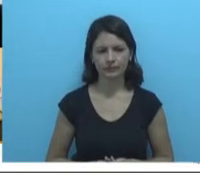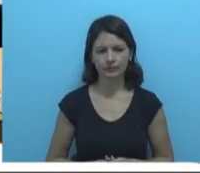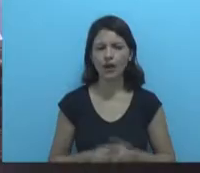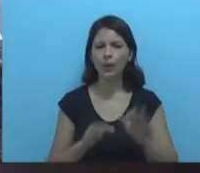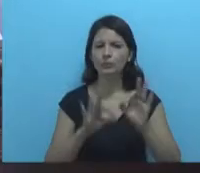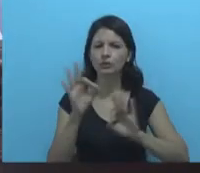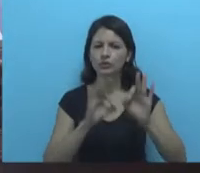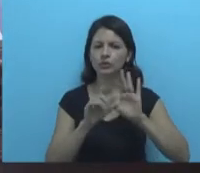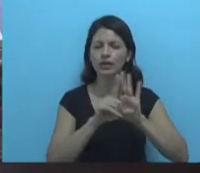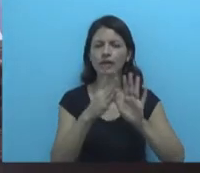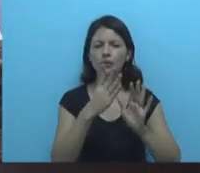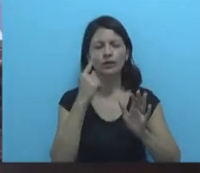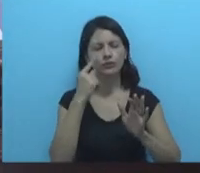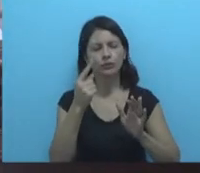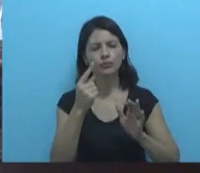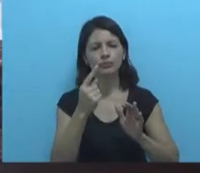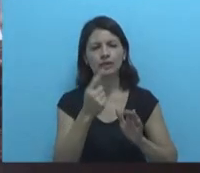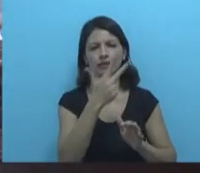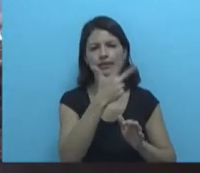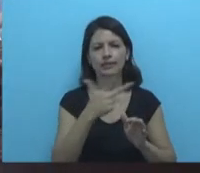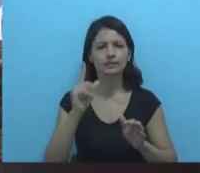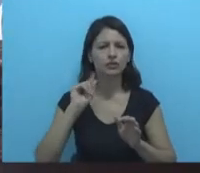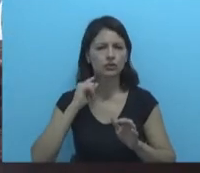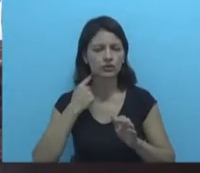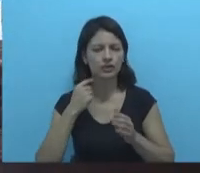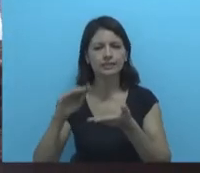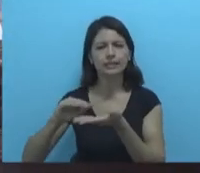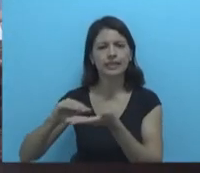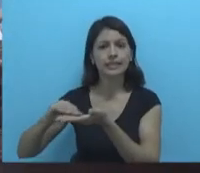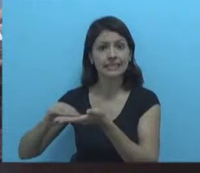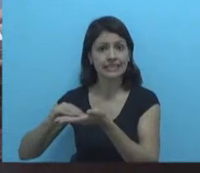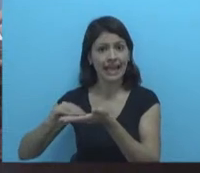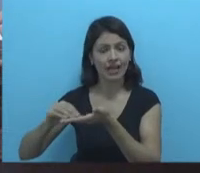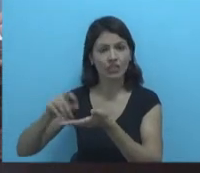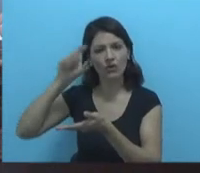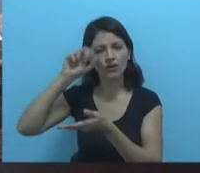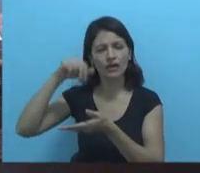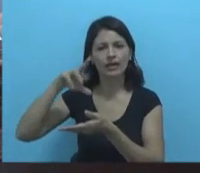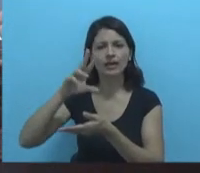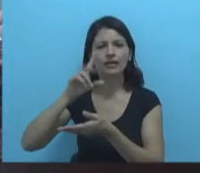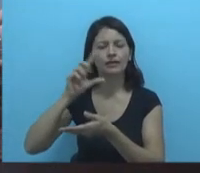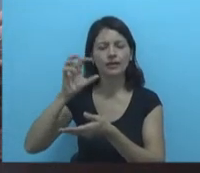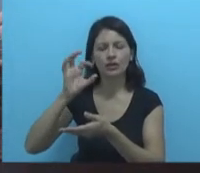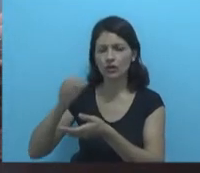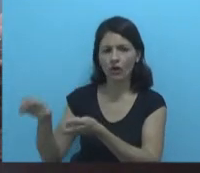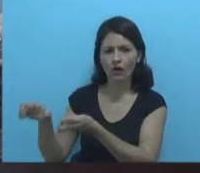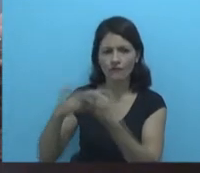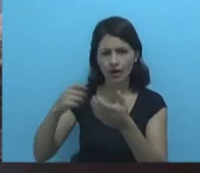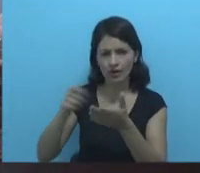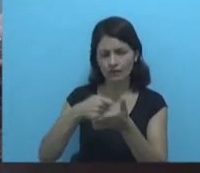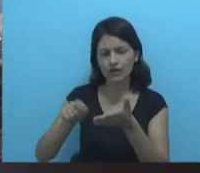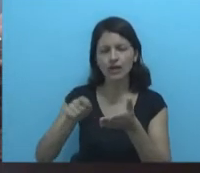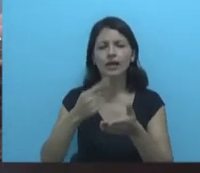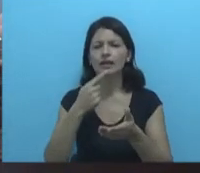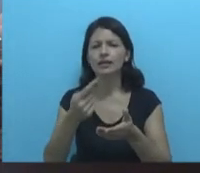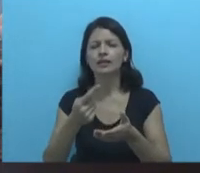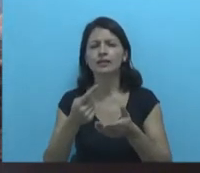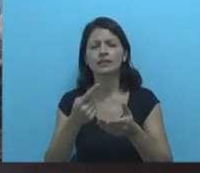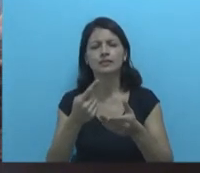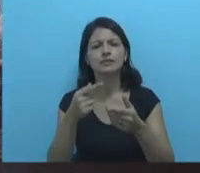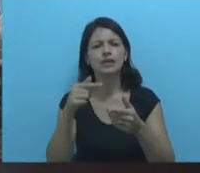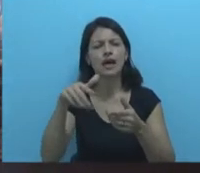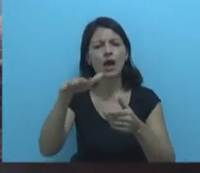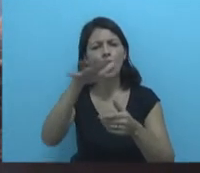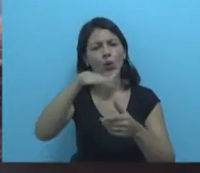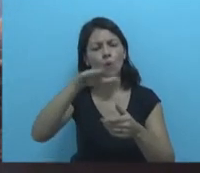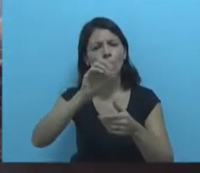Proyecto de ley 41.313 del senador Enrico, venido en revisión, por el cual se declara de utilidad pública y sujeto a